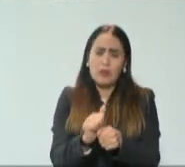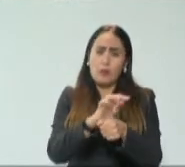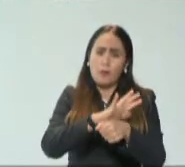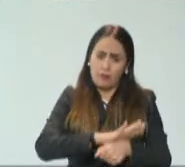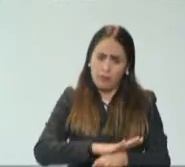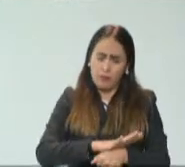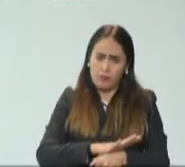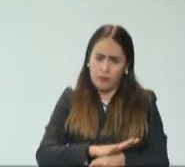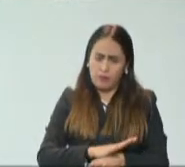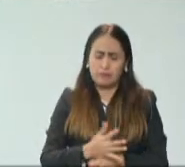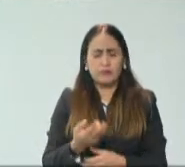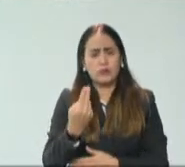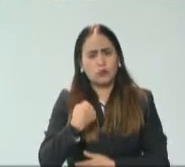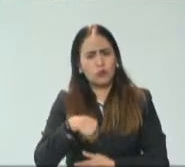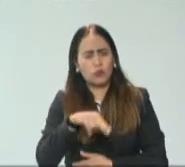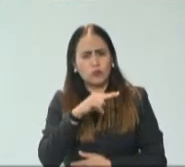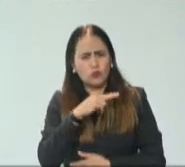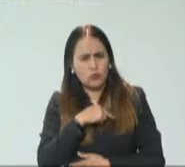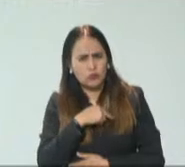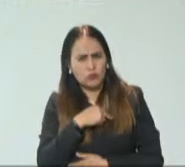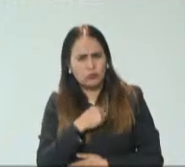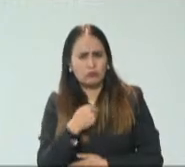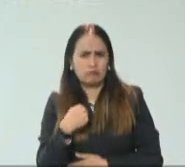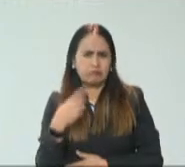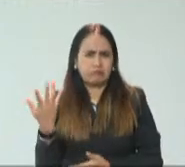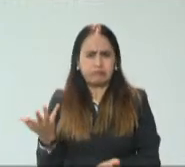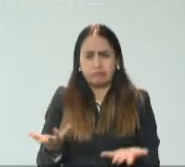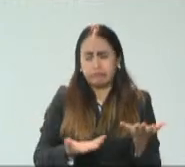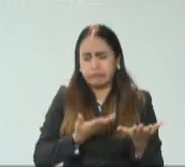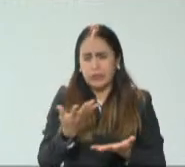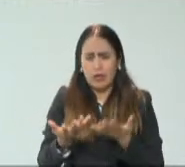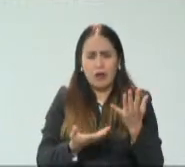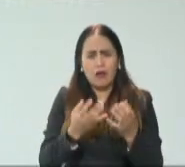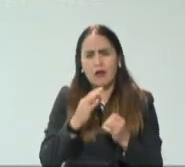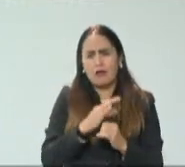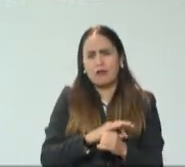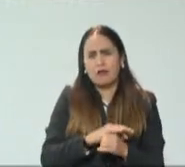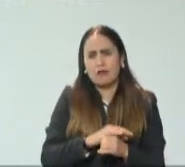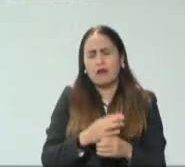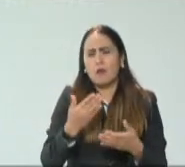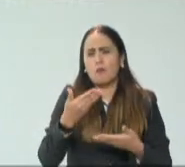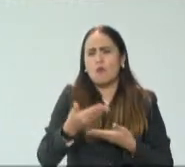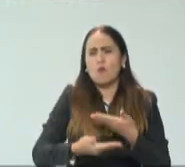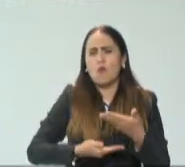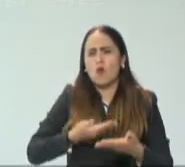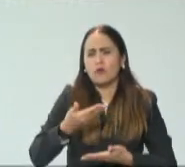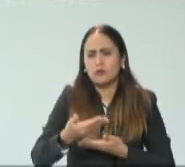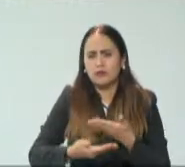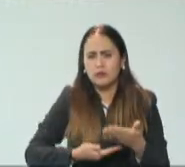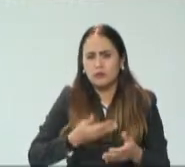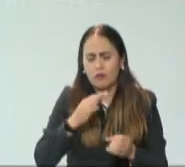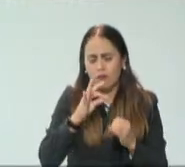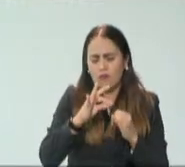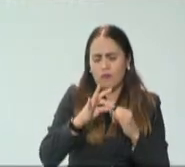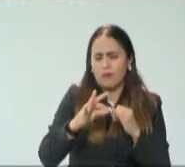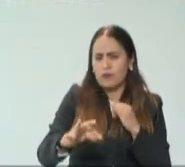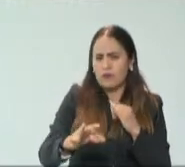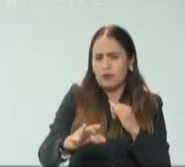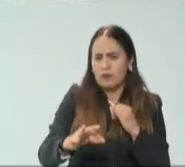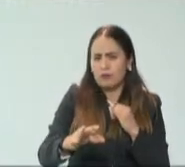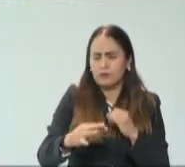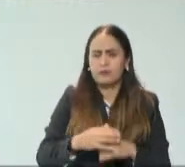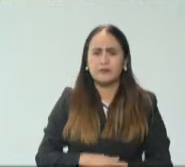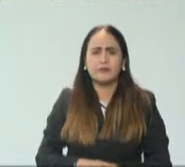nosotros eh Justo a a hacia el final de un proceso que tiene mucho que ver con los